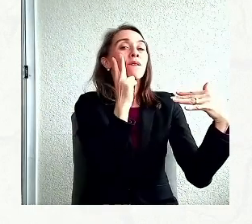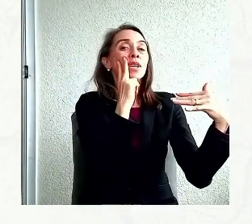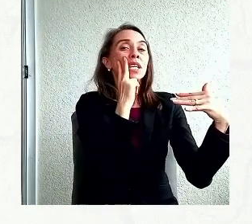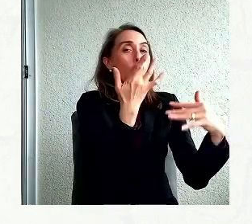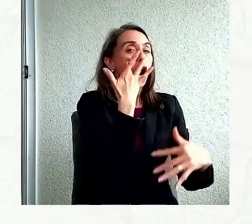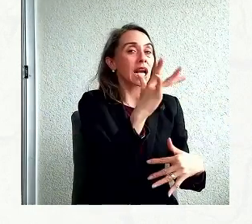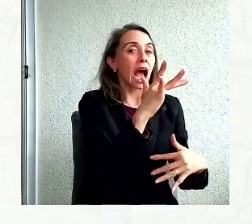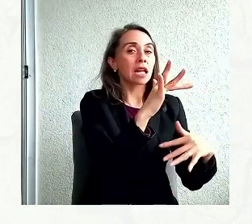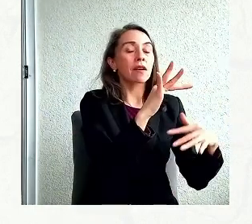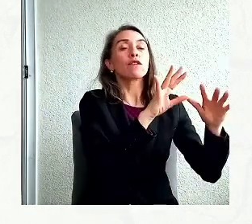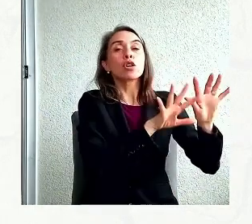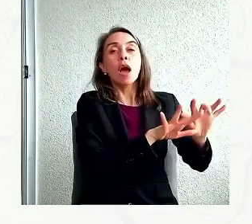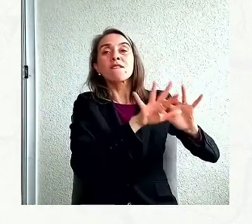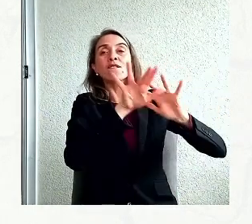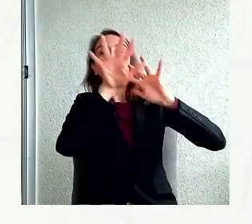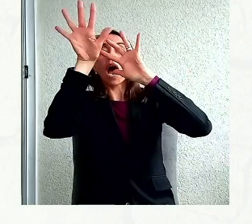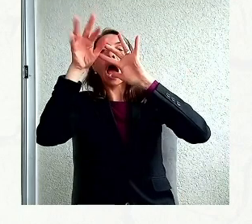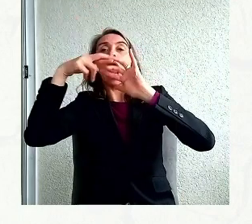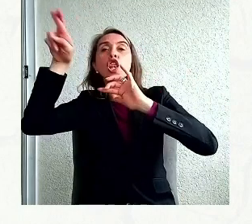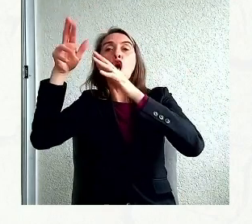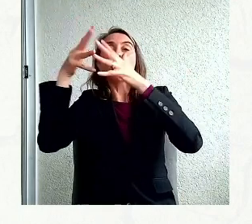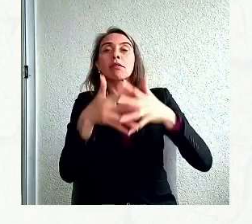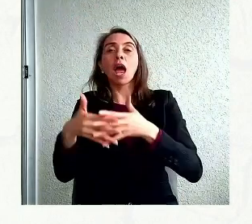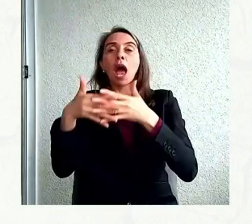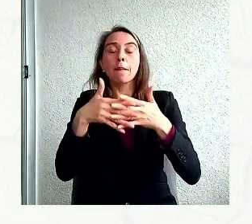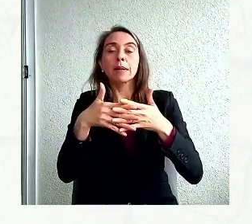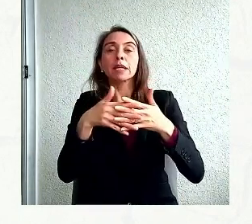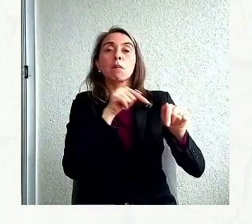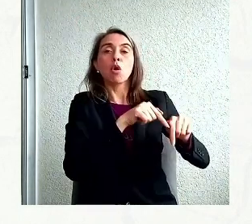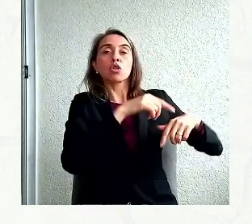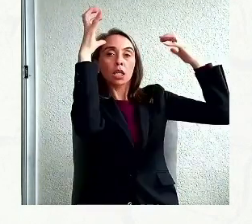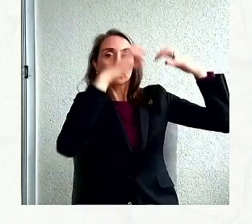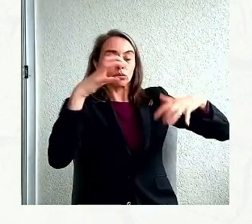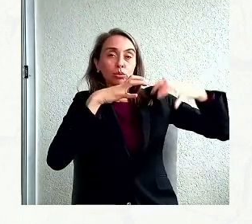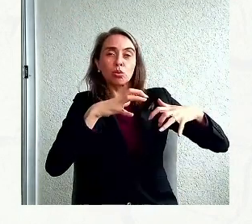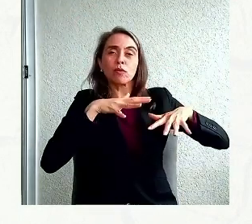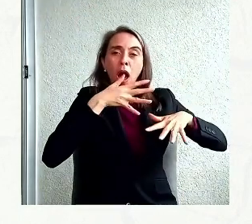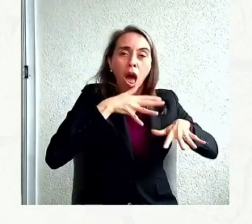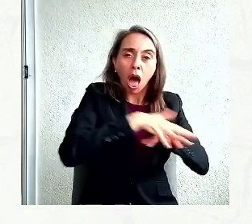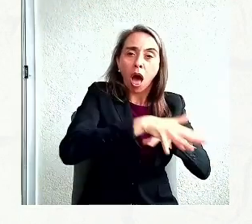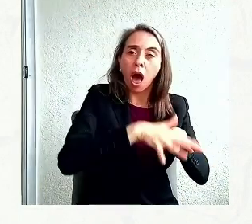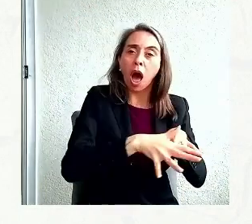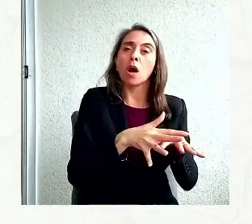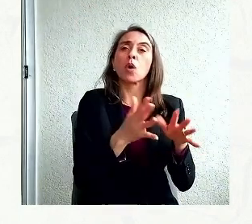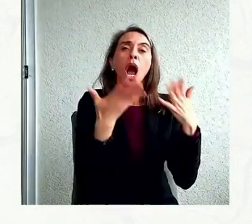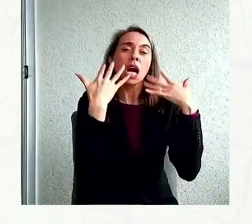clima, por las inundaciones, por las sequías. Finalmente, lo